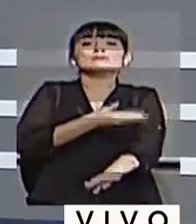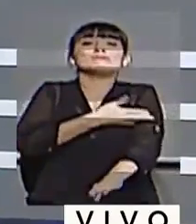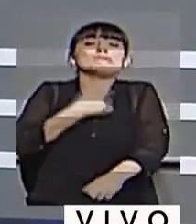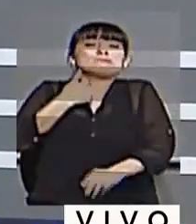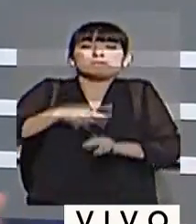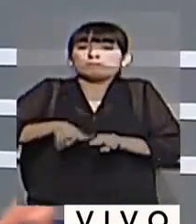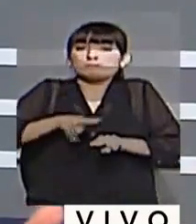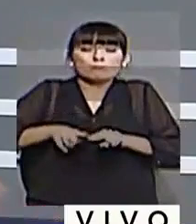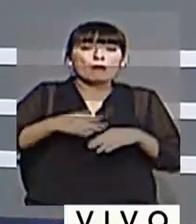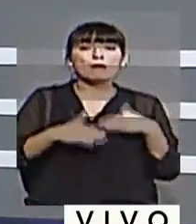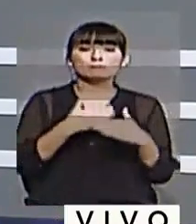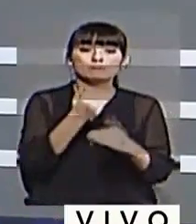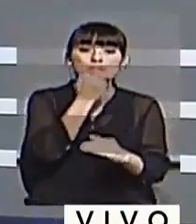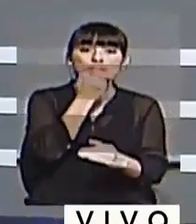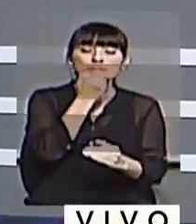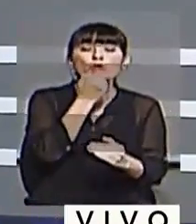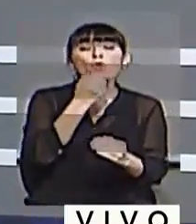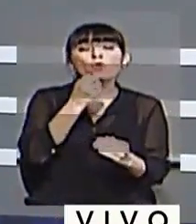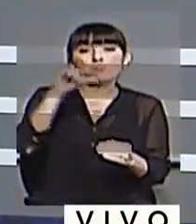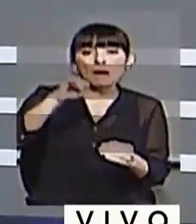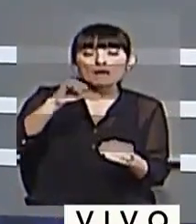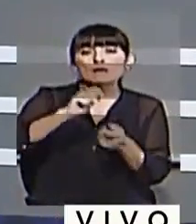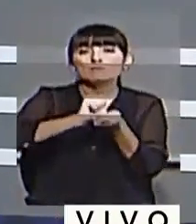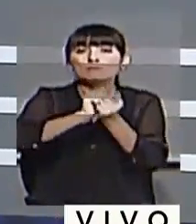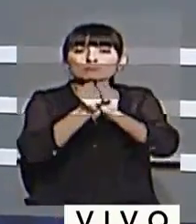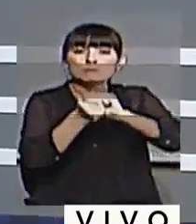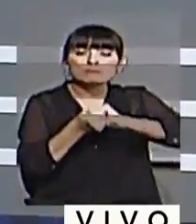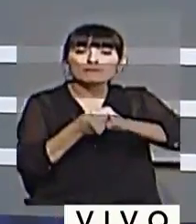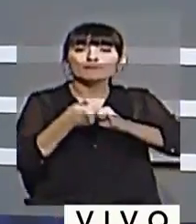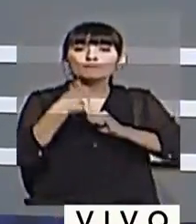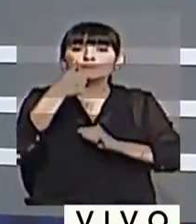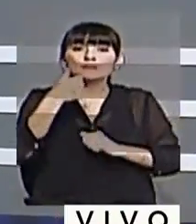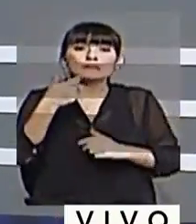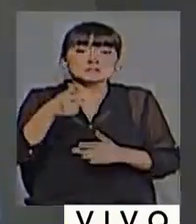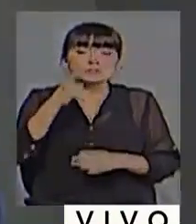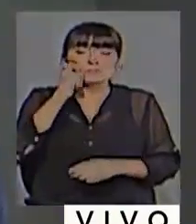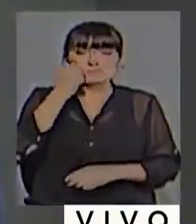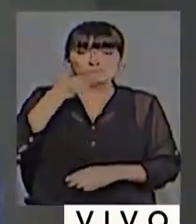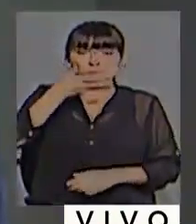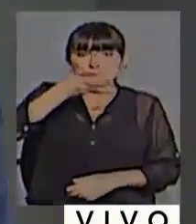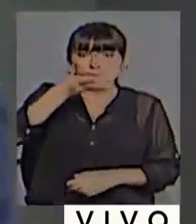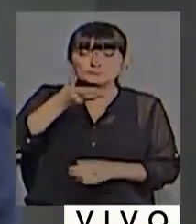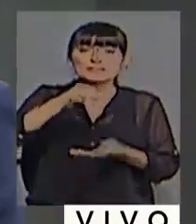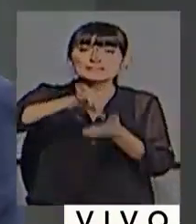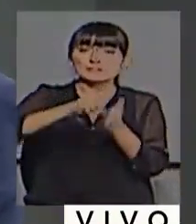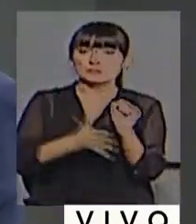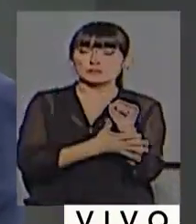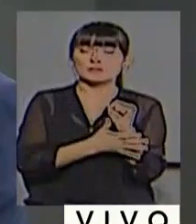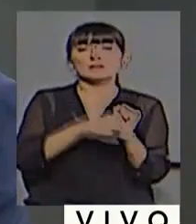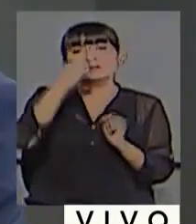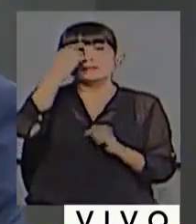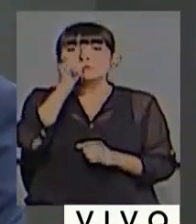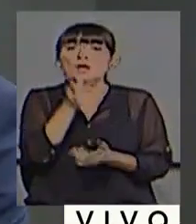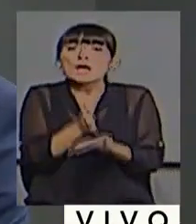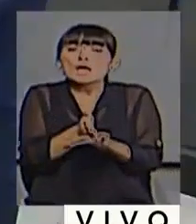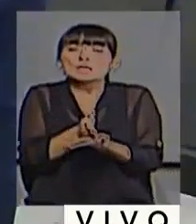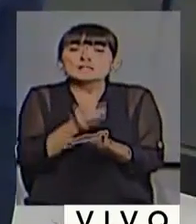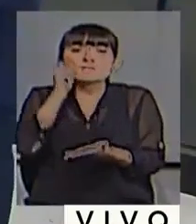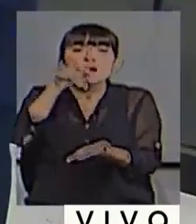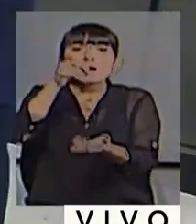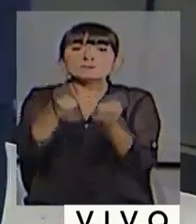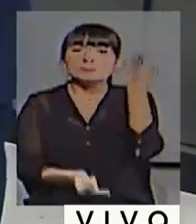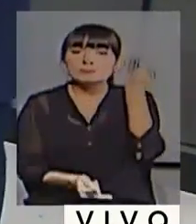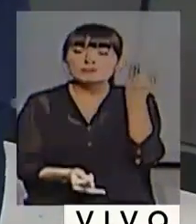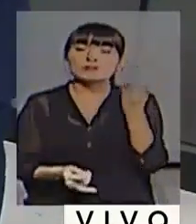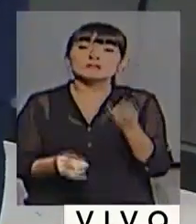corregir lo que no está bien. Y ese es nuestro predicamento, unidad de la centroizquierda. Y pero la lealtad que usted dice, ¿tiene fecha de vencimiento? La